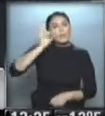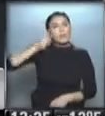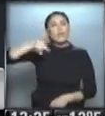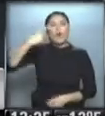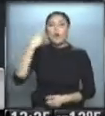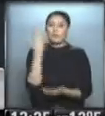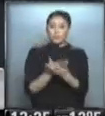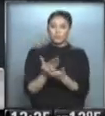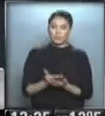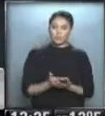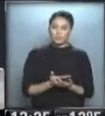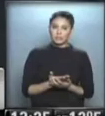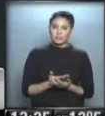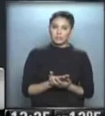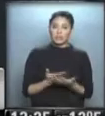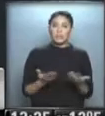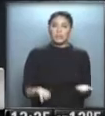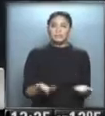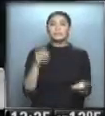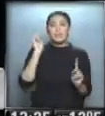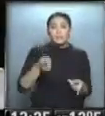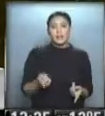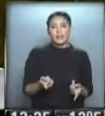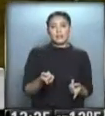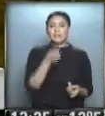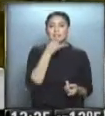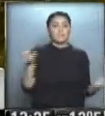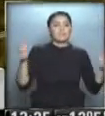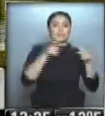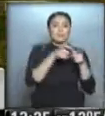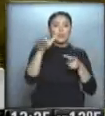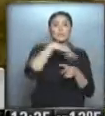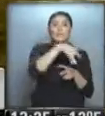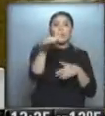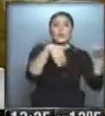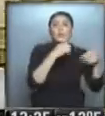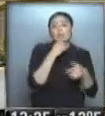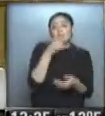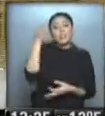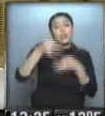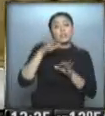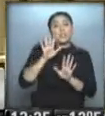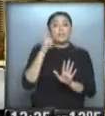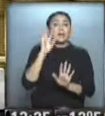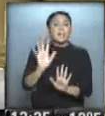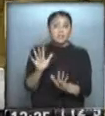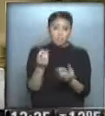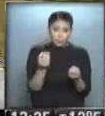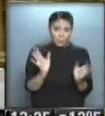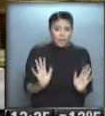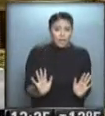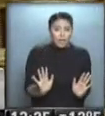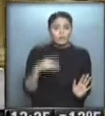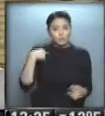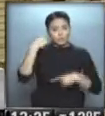voces en el mecanismo de amicus curiae y en el mecanismo de una suerte de audiencia pública. Bueno, si la Corte lo considera, está bien que se haga